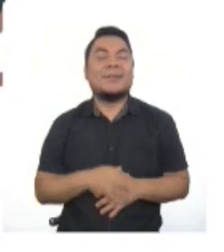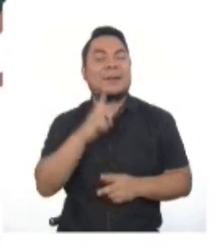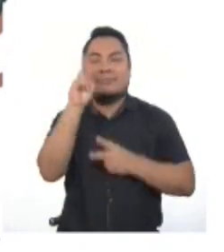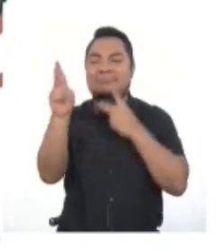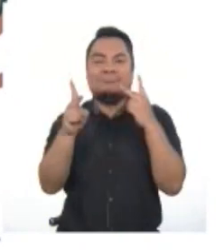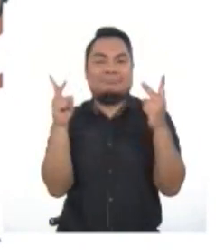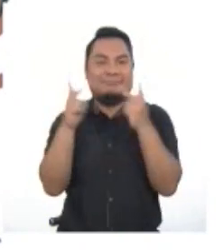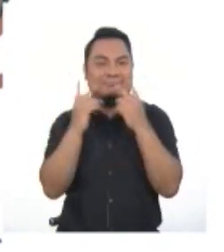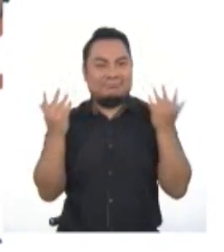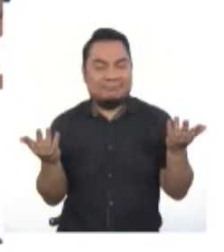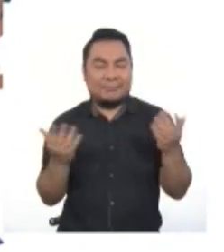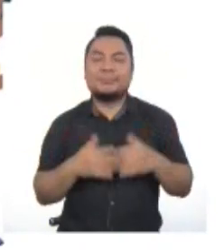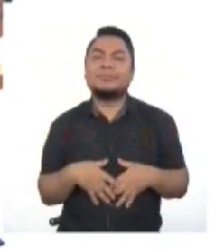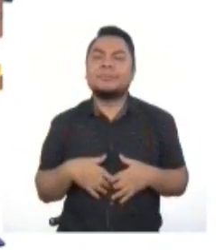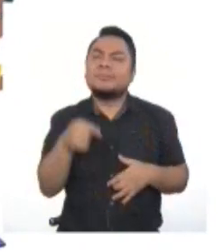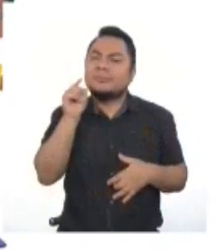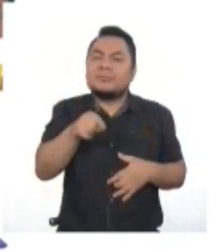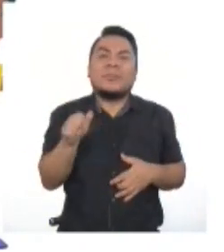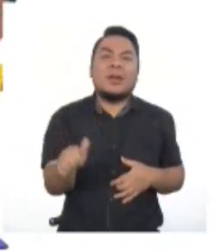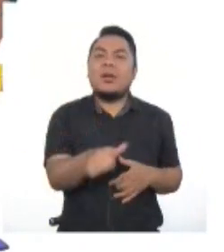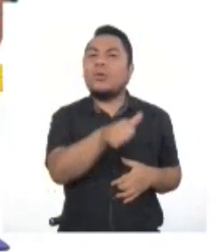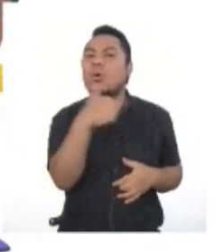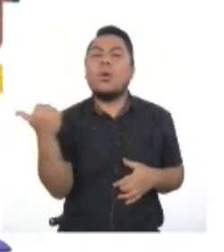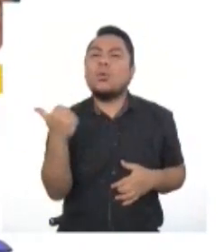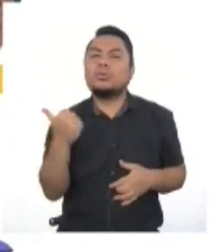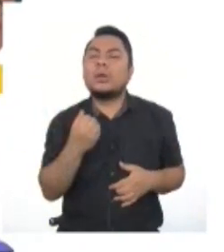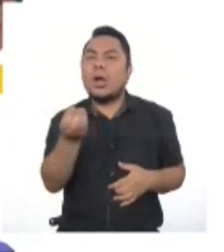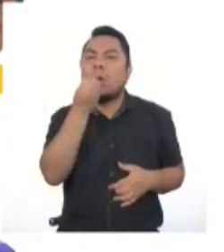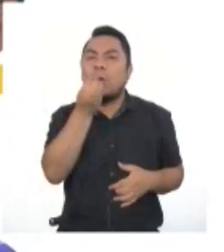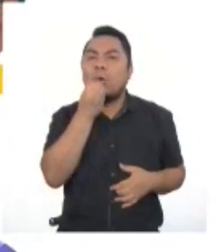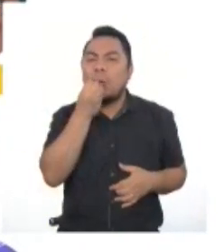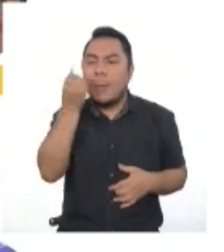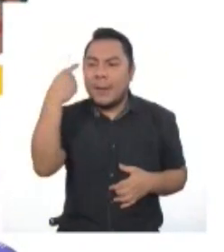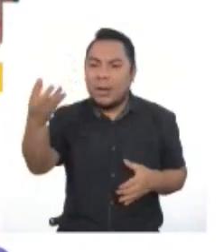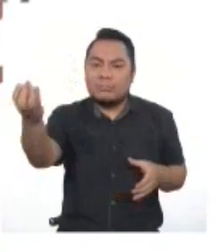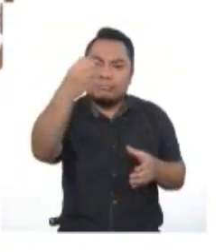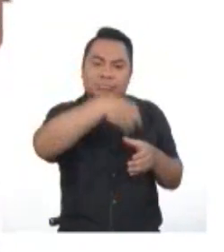Perfecto. ¿Qué otros alimentos tenemos para agrupar?